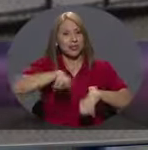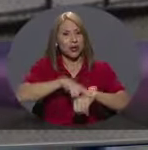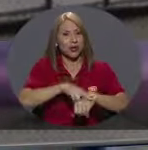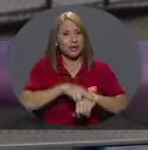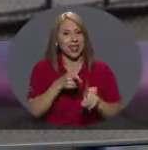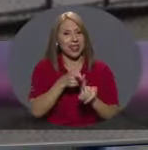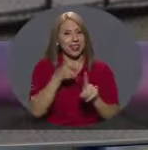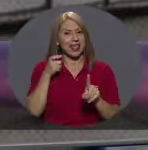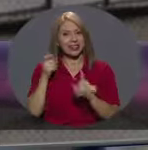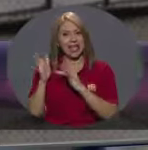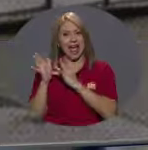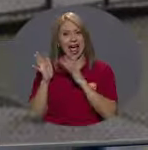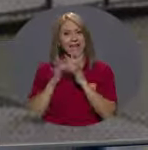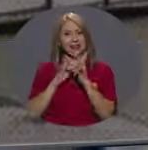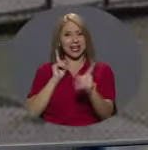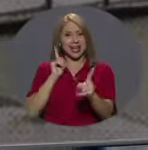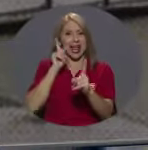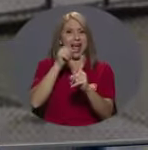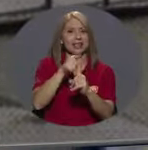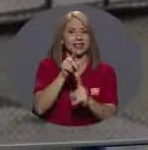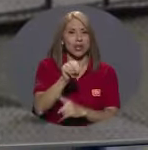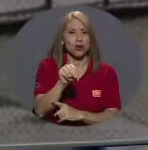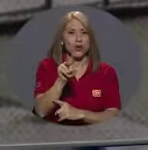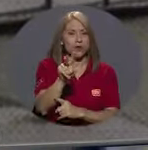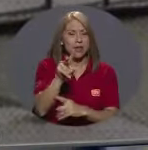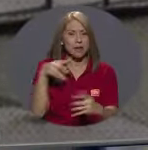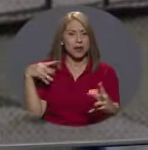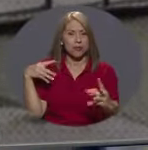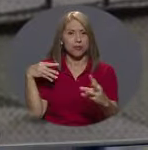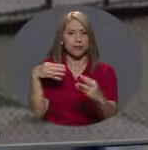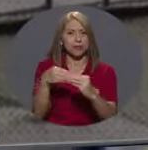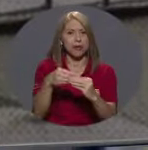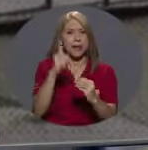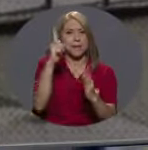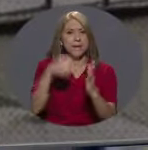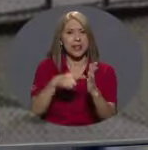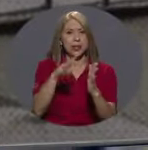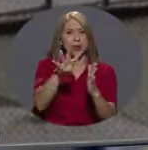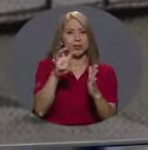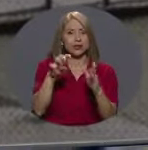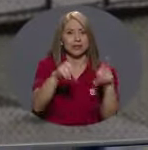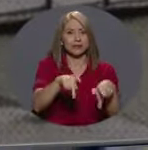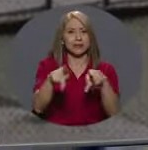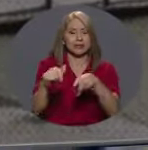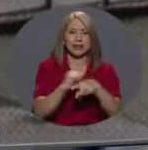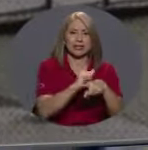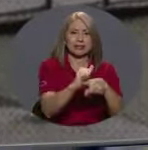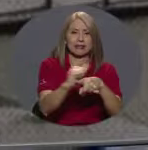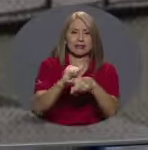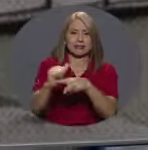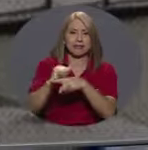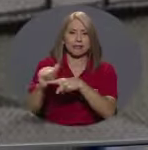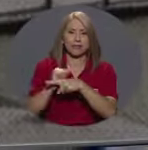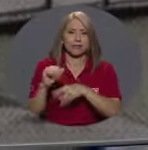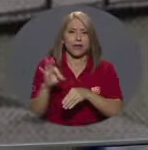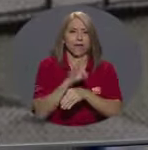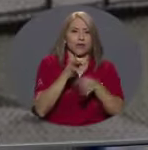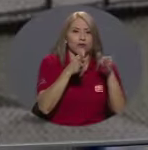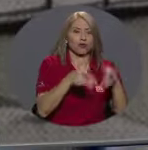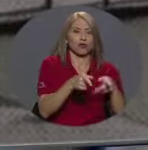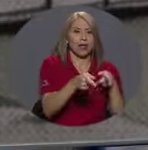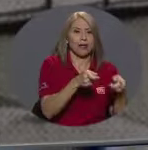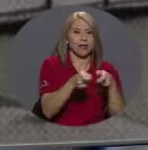abril aproximadamente a noviembre se capacitaron como 1.400 personas. Funcionarios administrativos